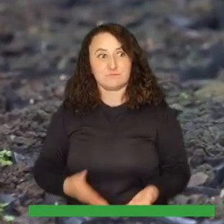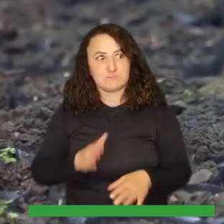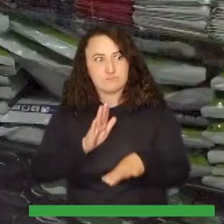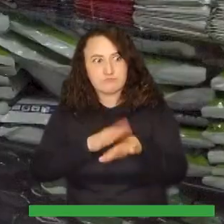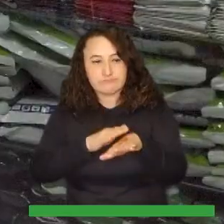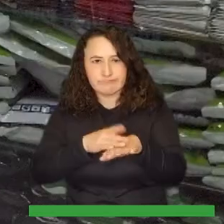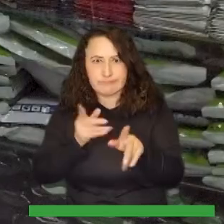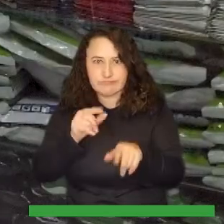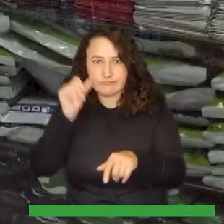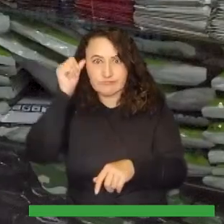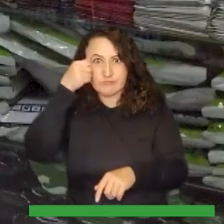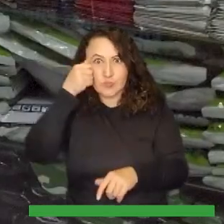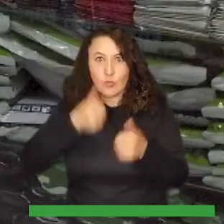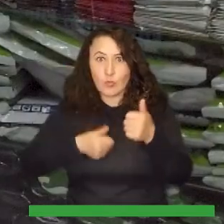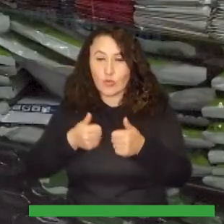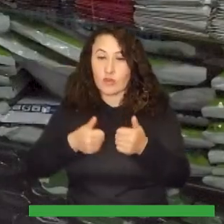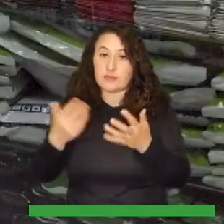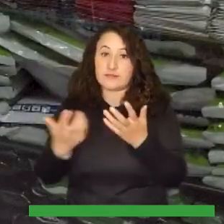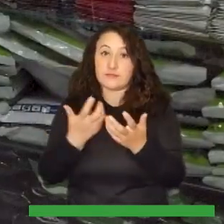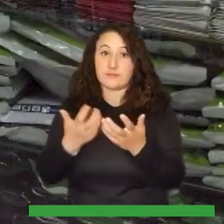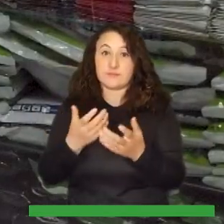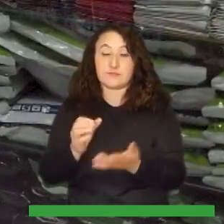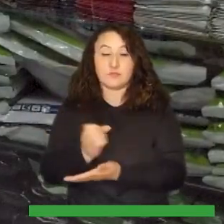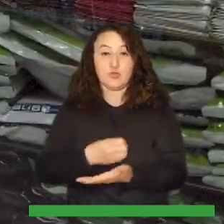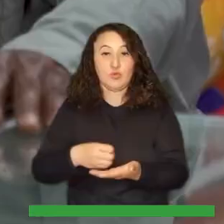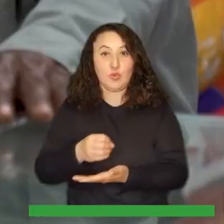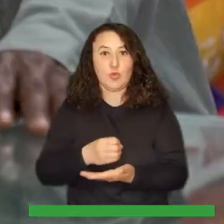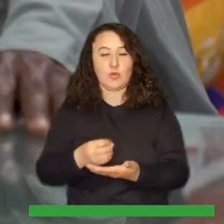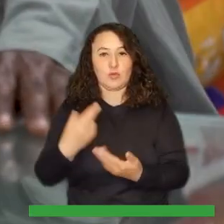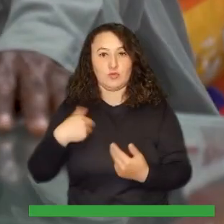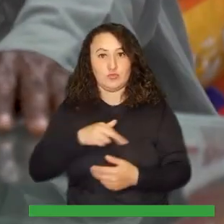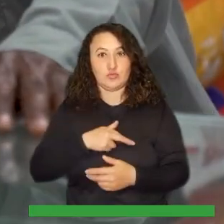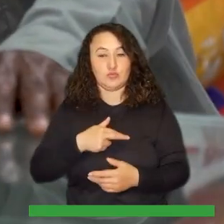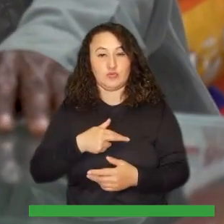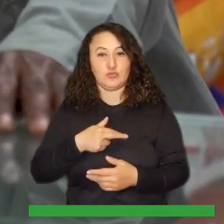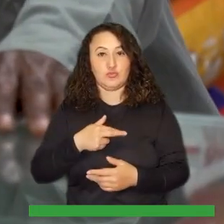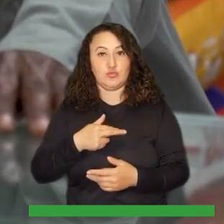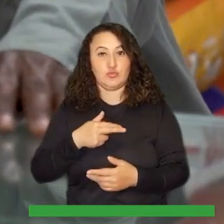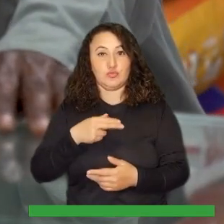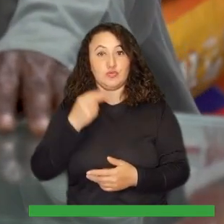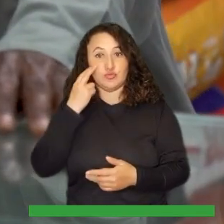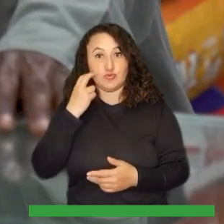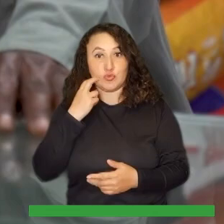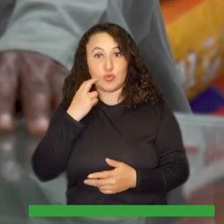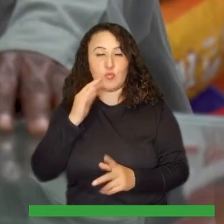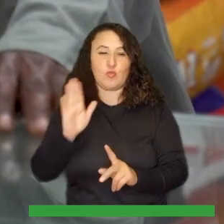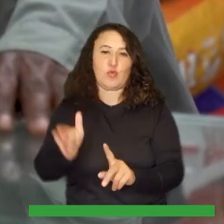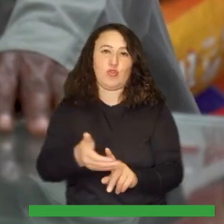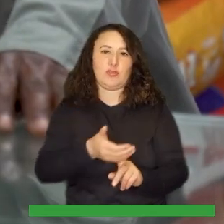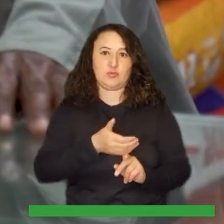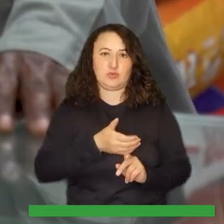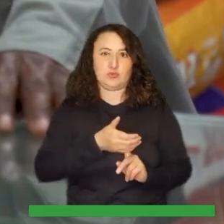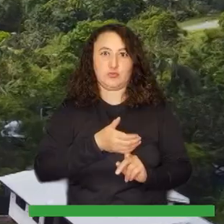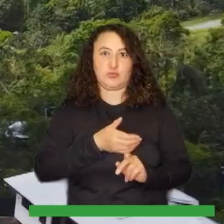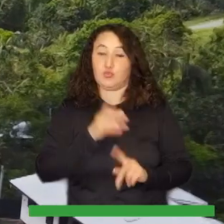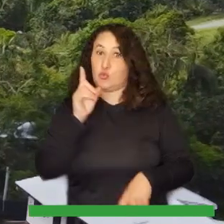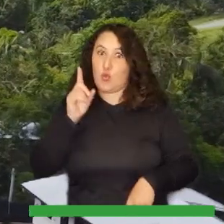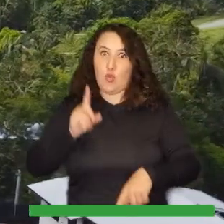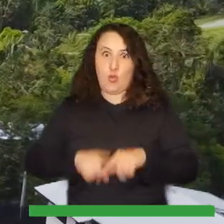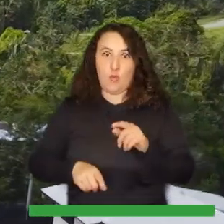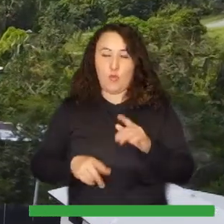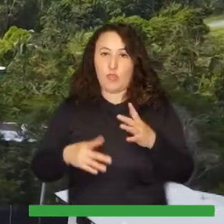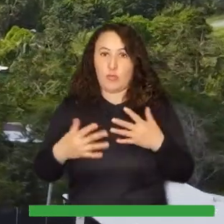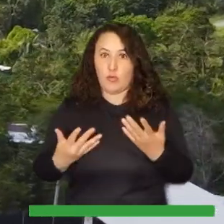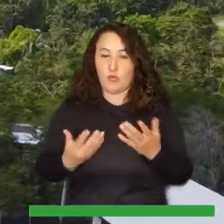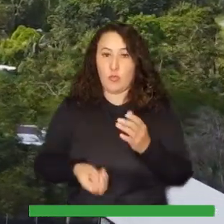Recordar también que nuestro sistema biológico del Chocó biogeográfico es de protección y no podemos estar